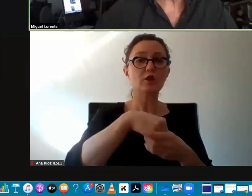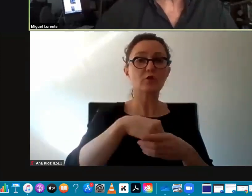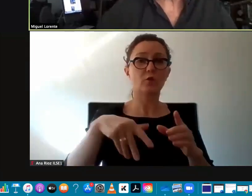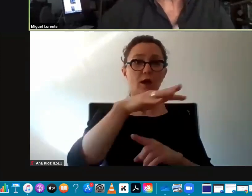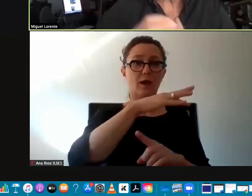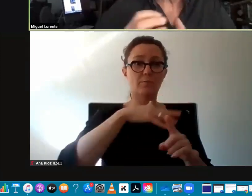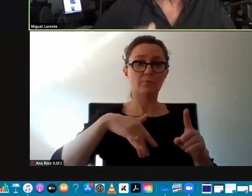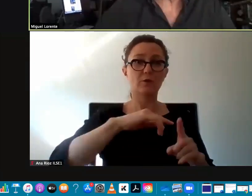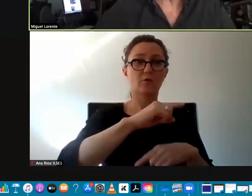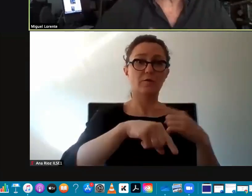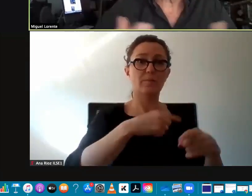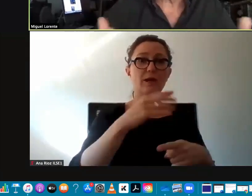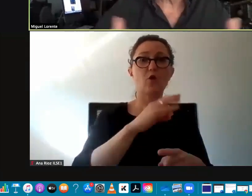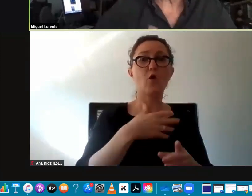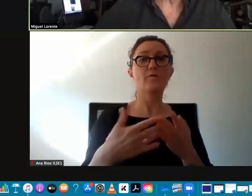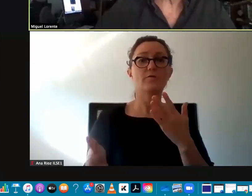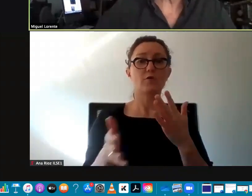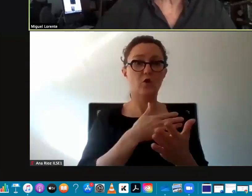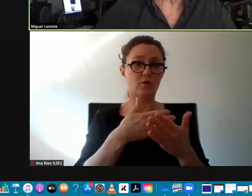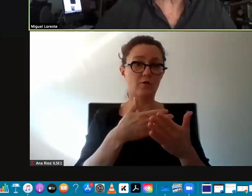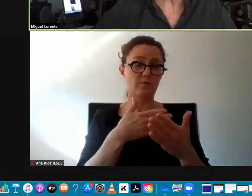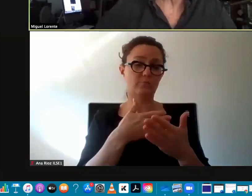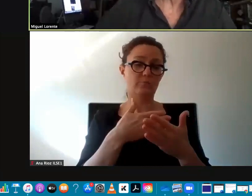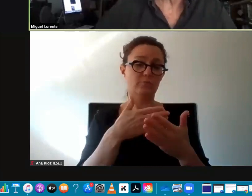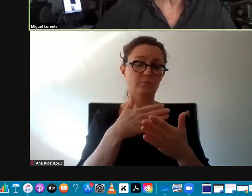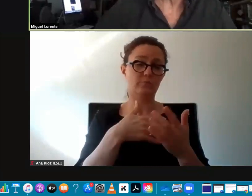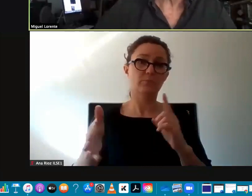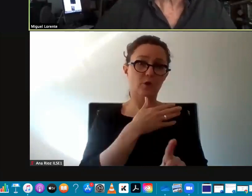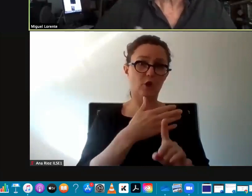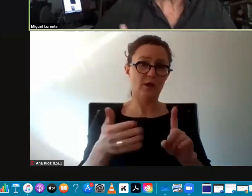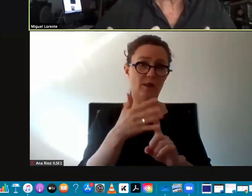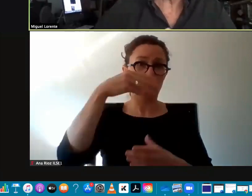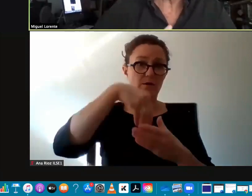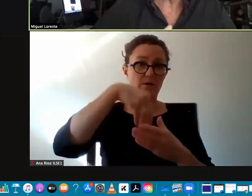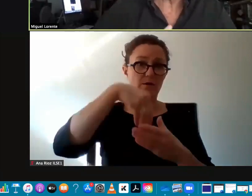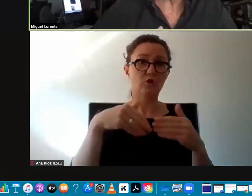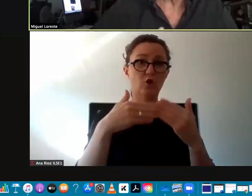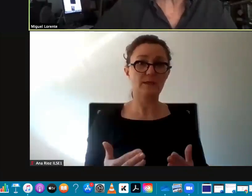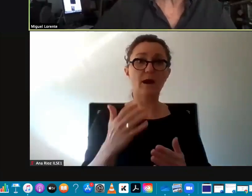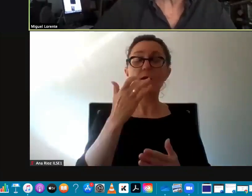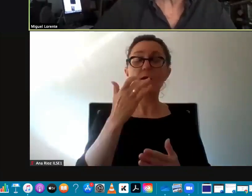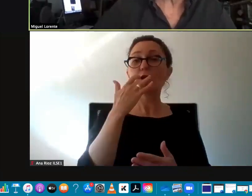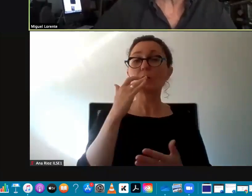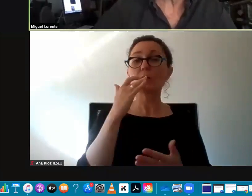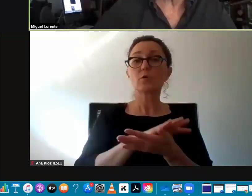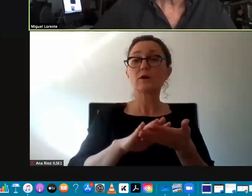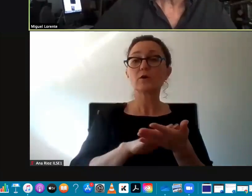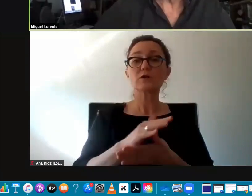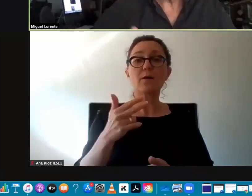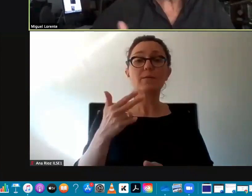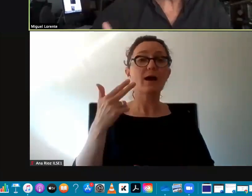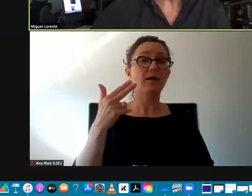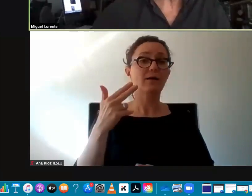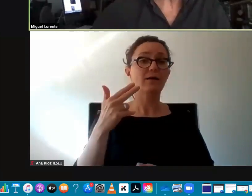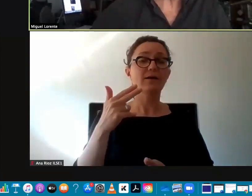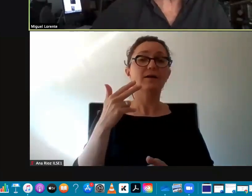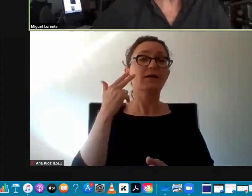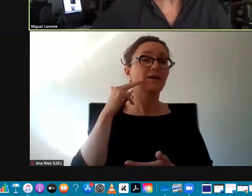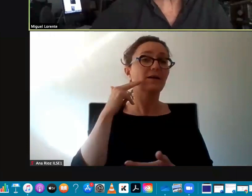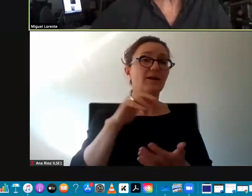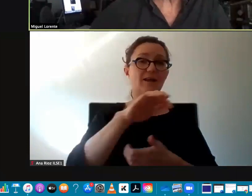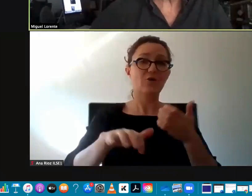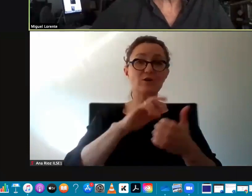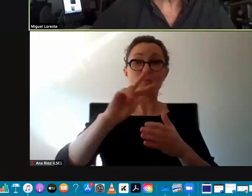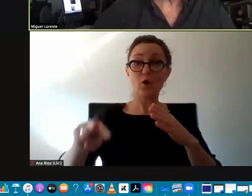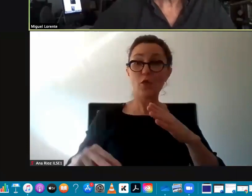cuando nos acercamos a otra referencia terrible, como es el terrorismo de ETA, vemos que sí existe esa percepción de gravedad, aunque ya